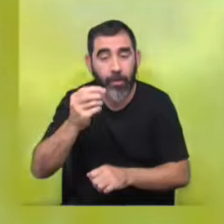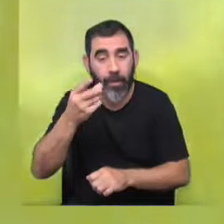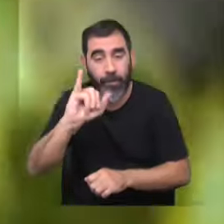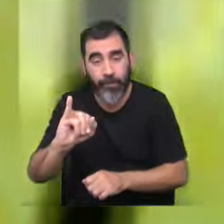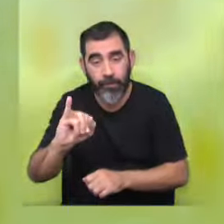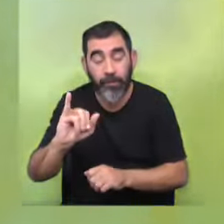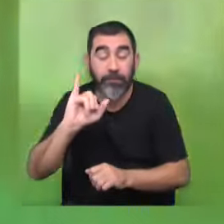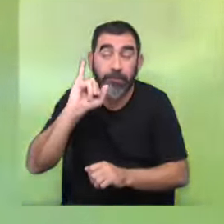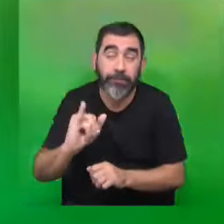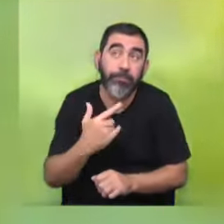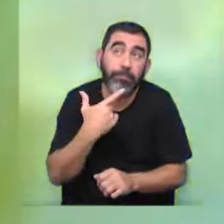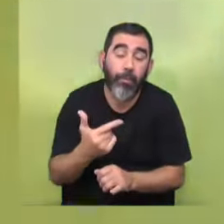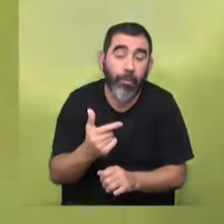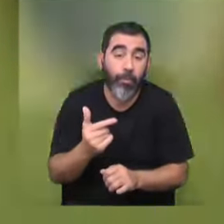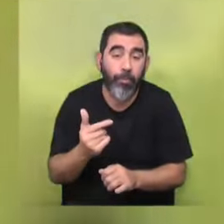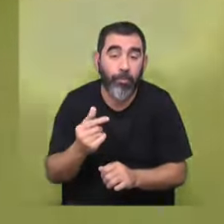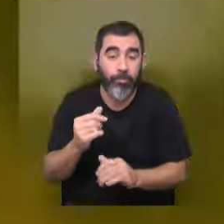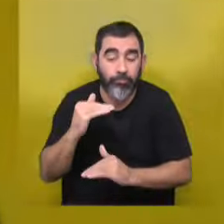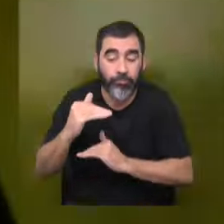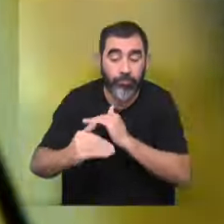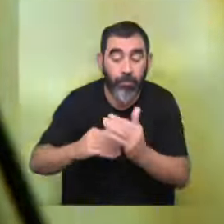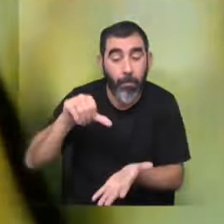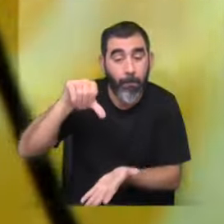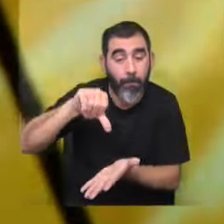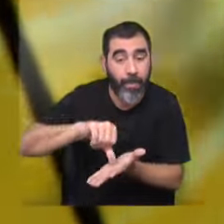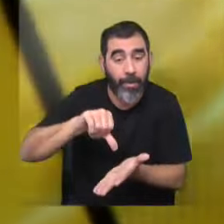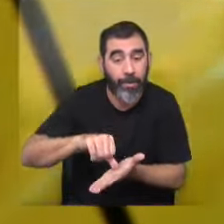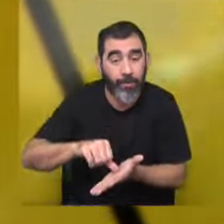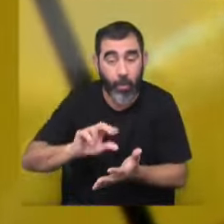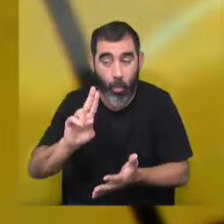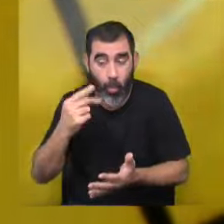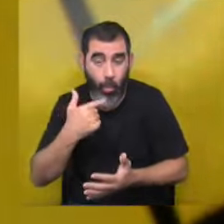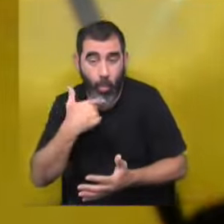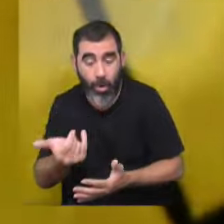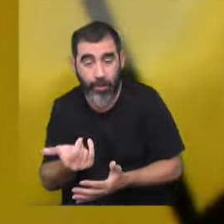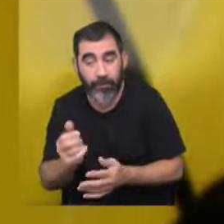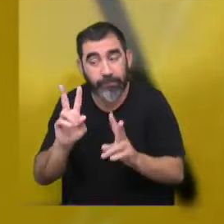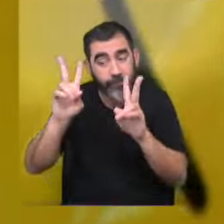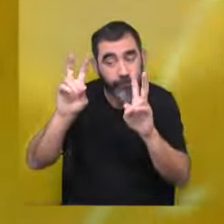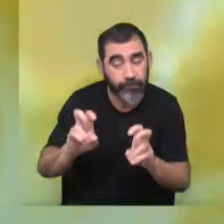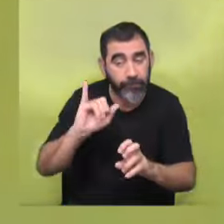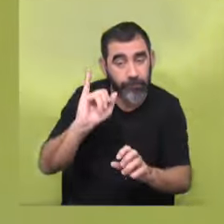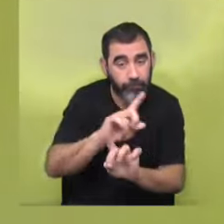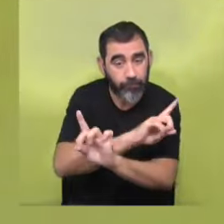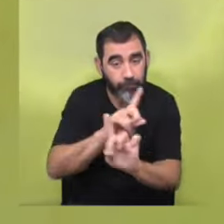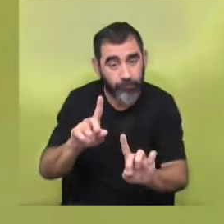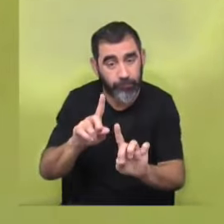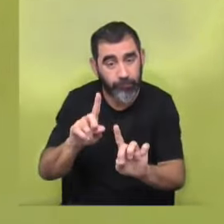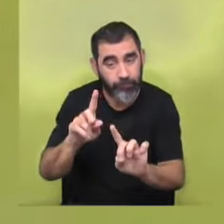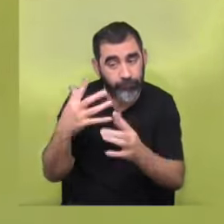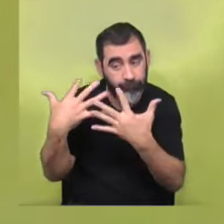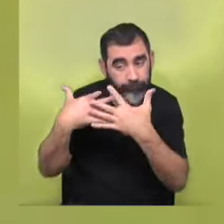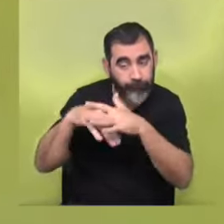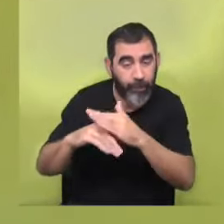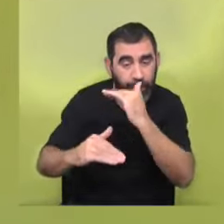el destino productivo de crecimiento de un país, como puede ser el nuestro, tiene que ver, tiene que estar imbricado con